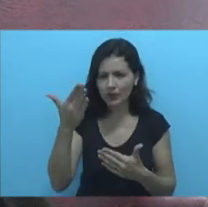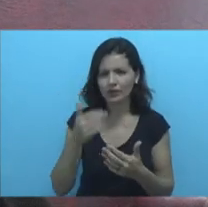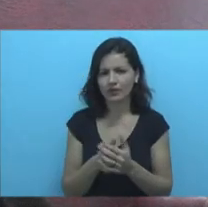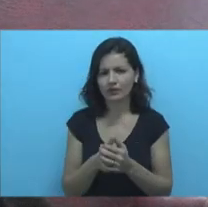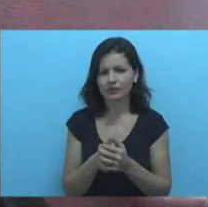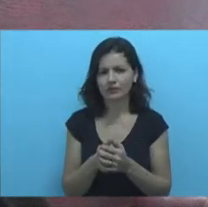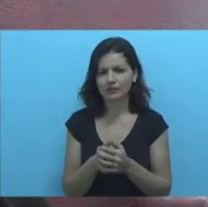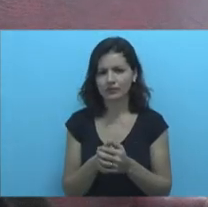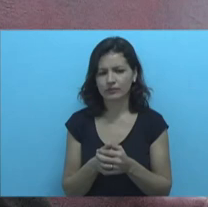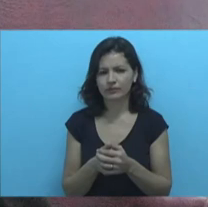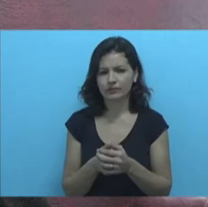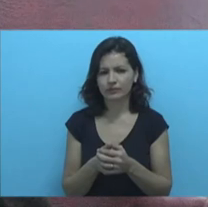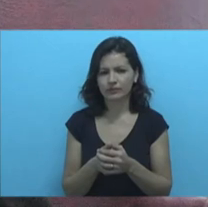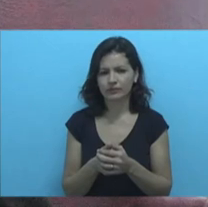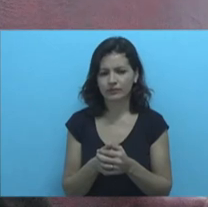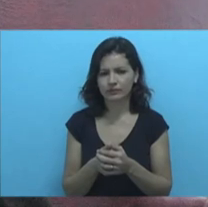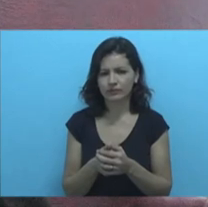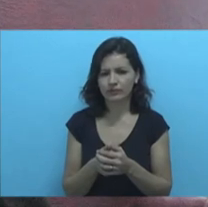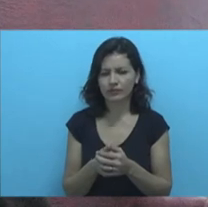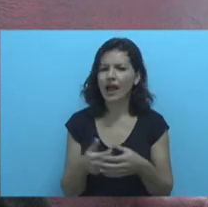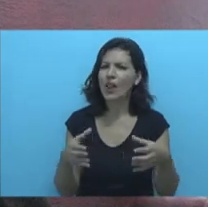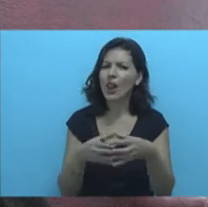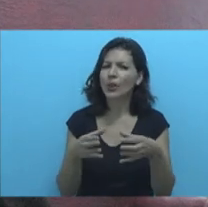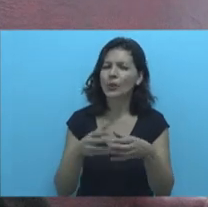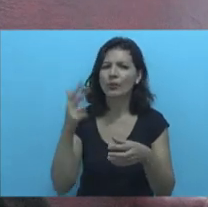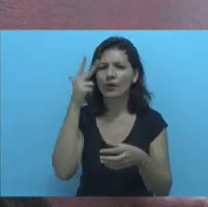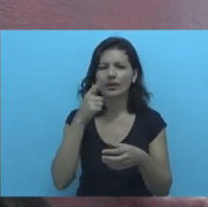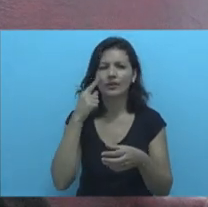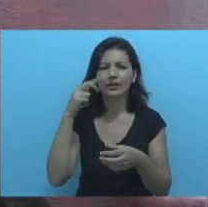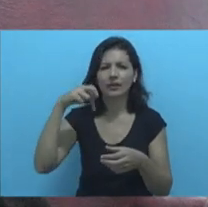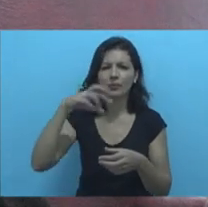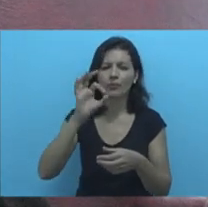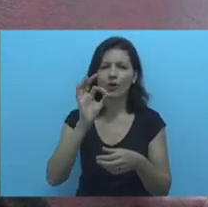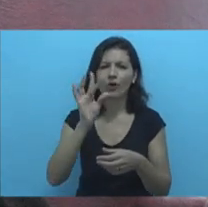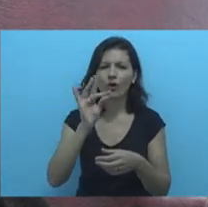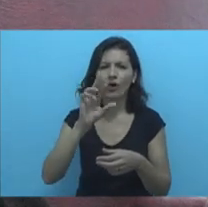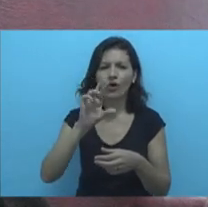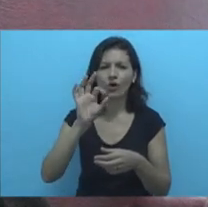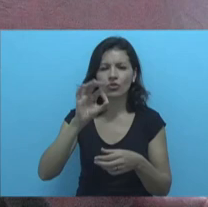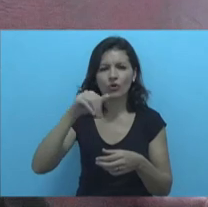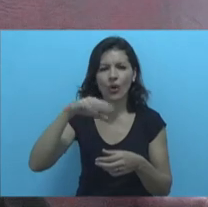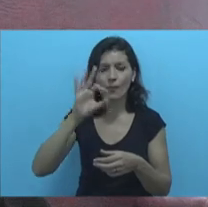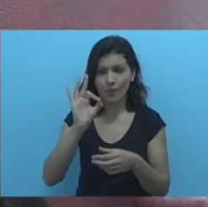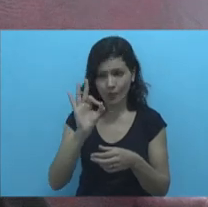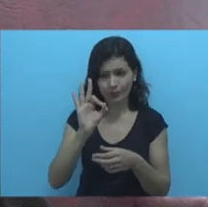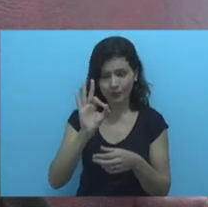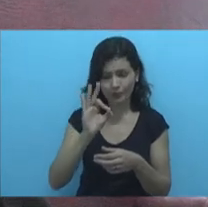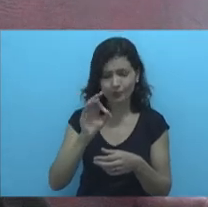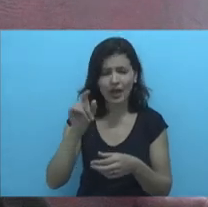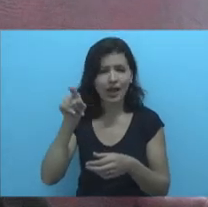de la gente del hipódromo, a quien Miguel, en un gesto